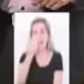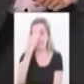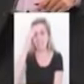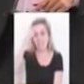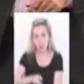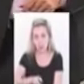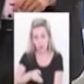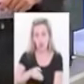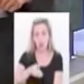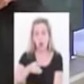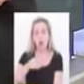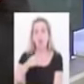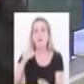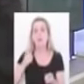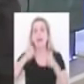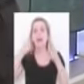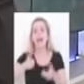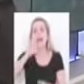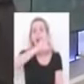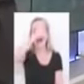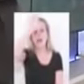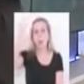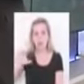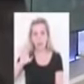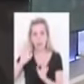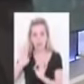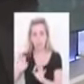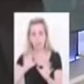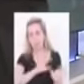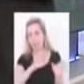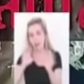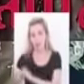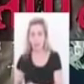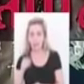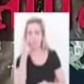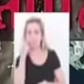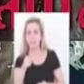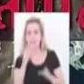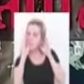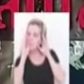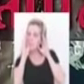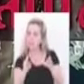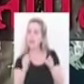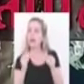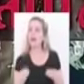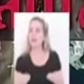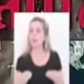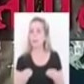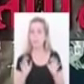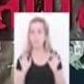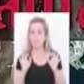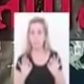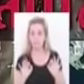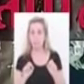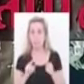ya revisamos el ministerio de cultura- te acordás te contamos el ministerio de cultura que encontraron te contamos la semana pasada en la